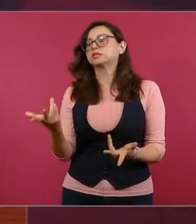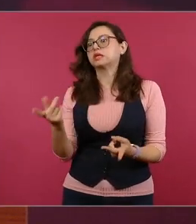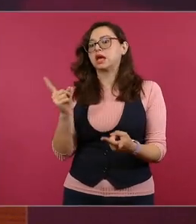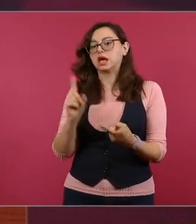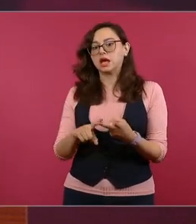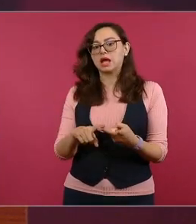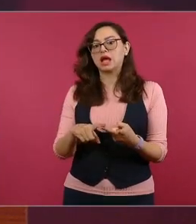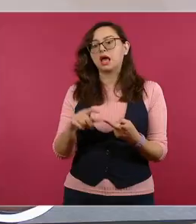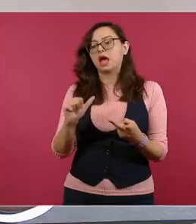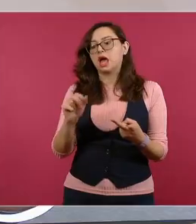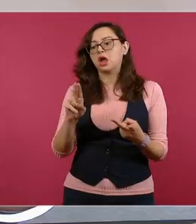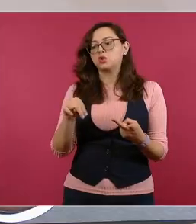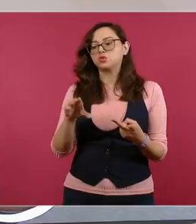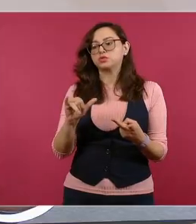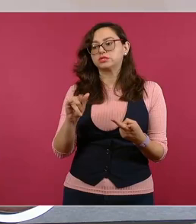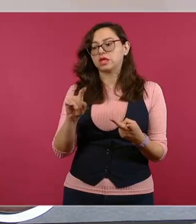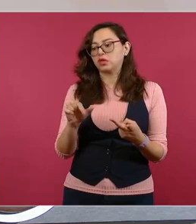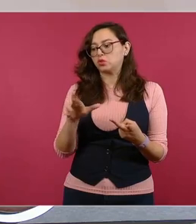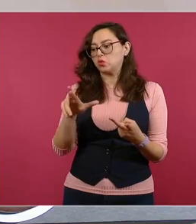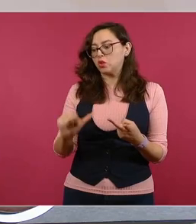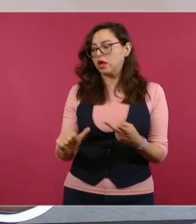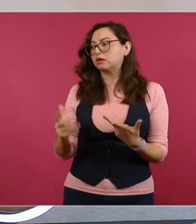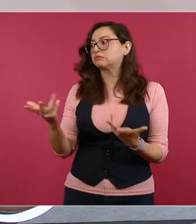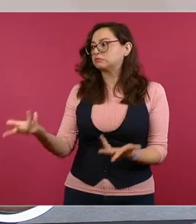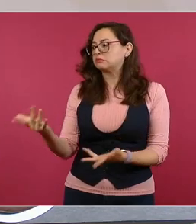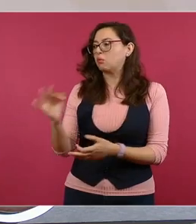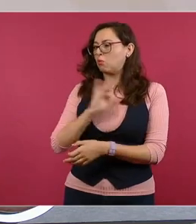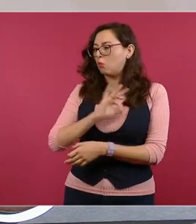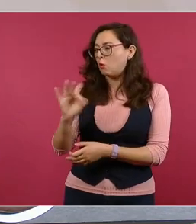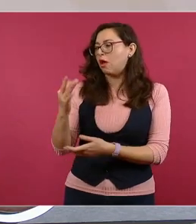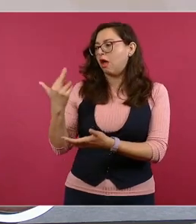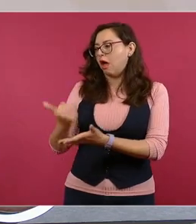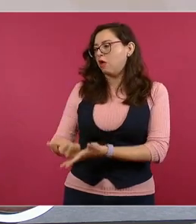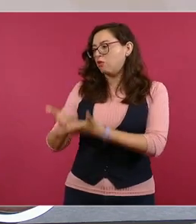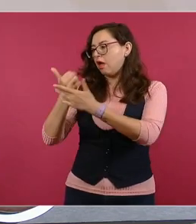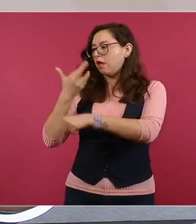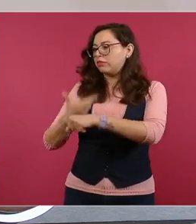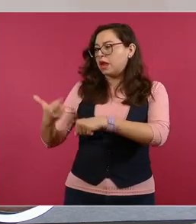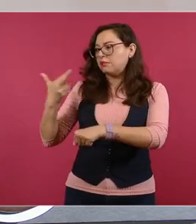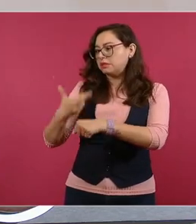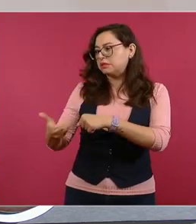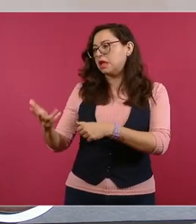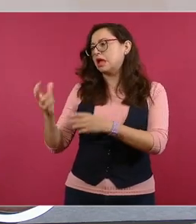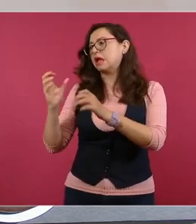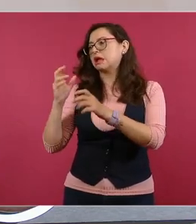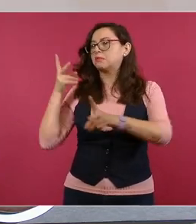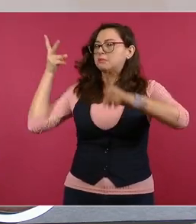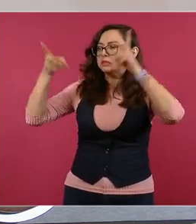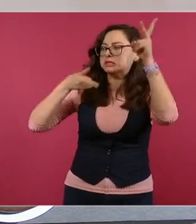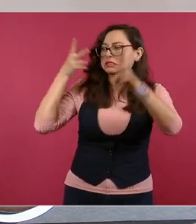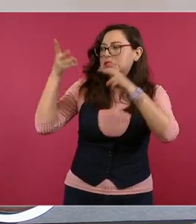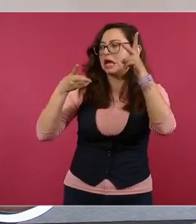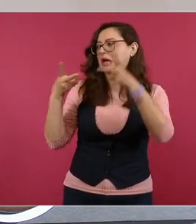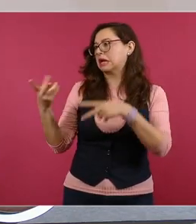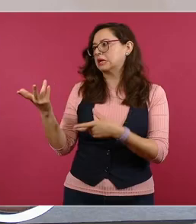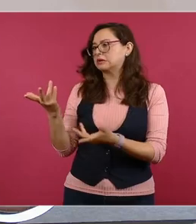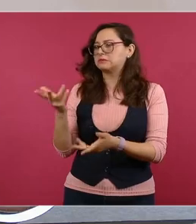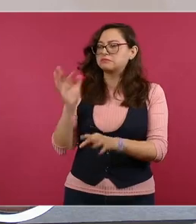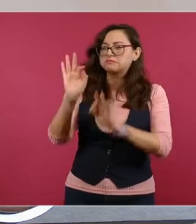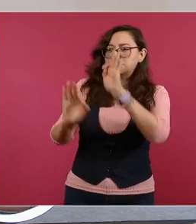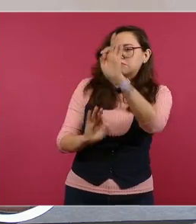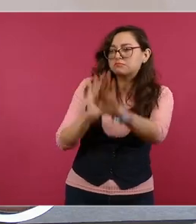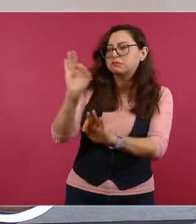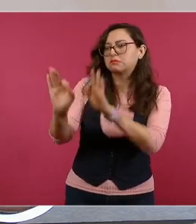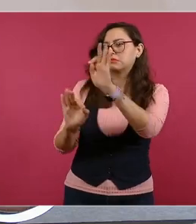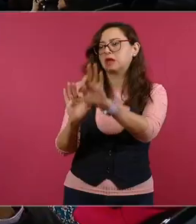la anunciatas que se han ofrecido también en apoyar eh y ver visitar a Jorge gl y interceder